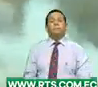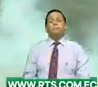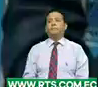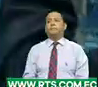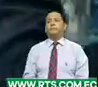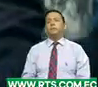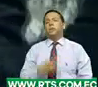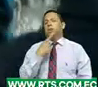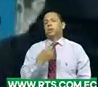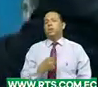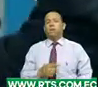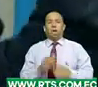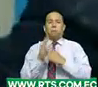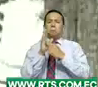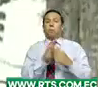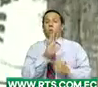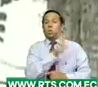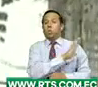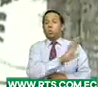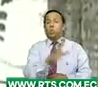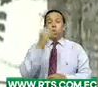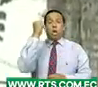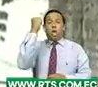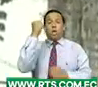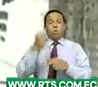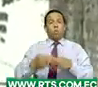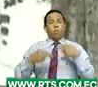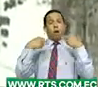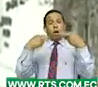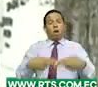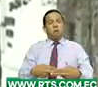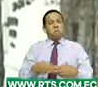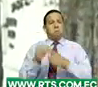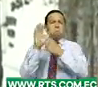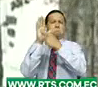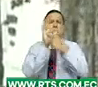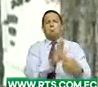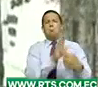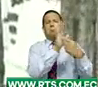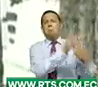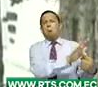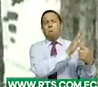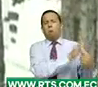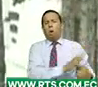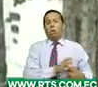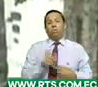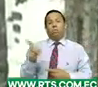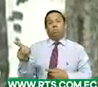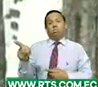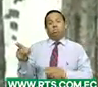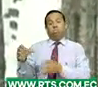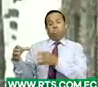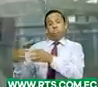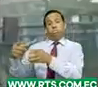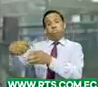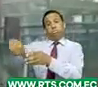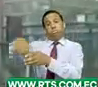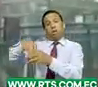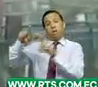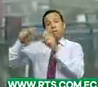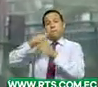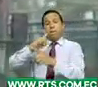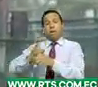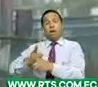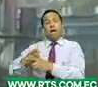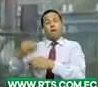Supuestas violaciones a los derechos humanos por el uso excesivo de la fuerza pública fue lo que concluyó el informe realizado por la Comisión por la Verdad